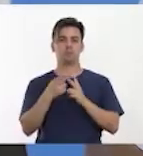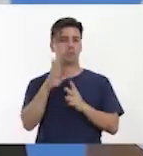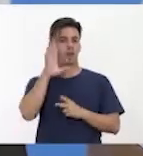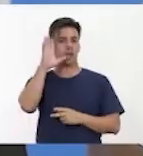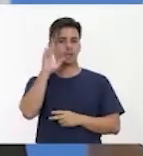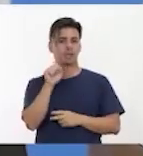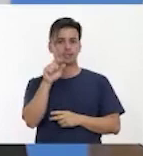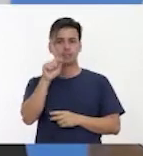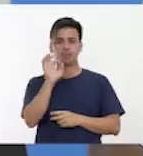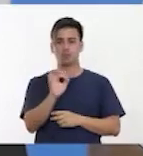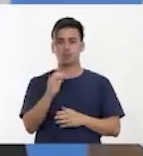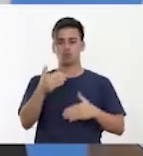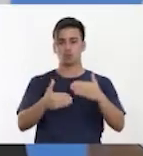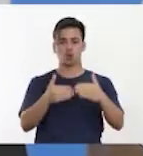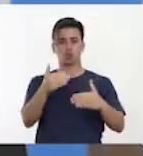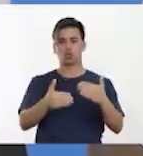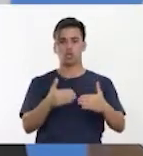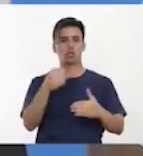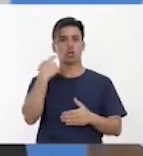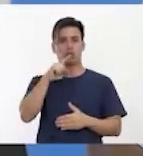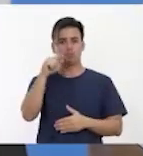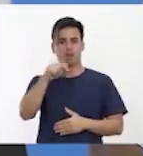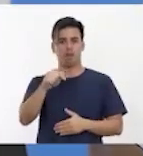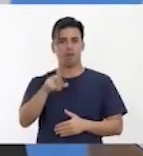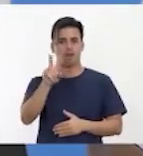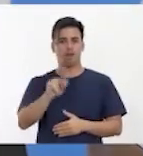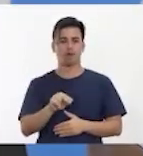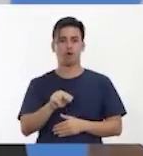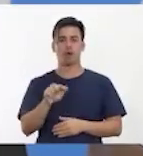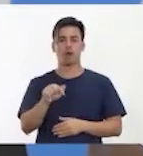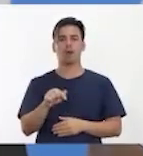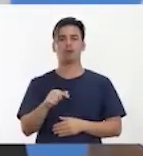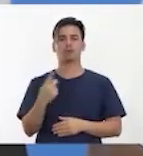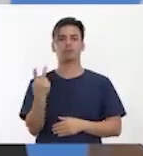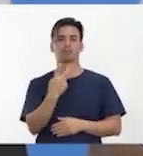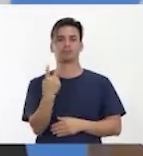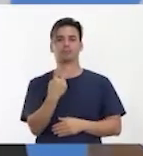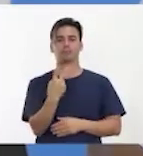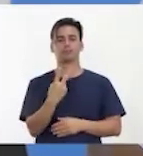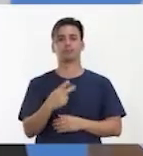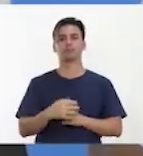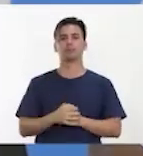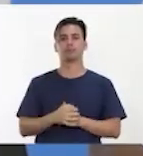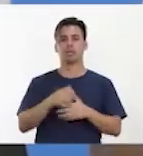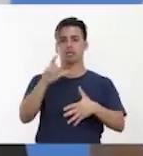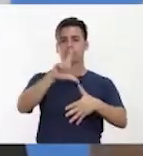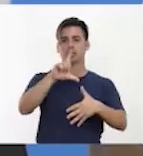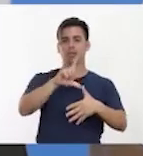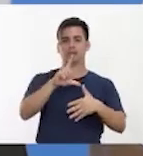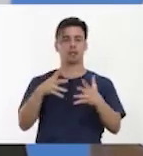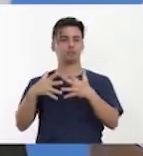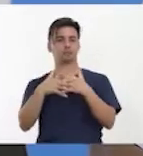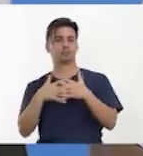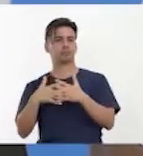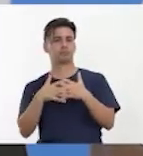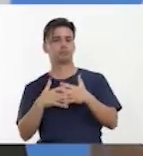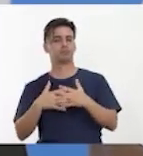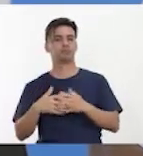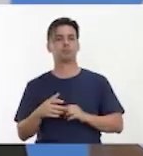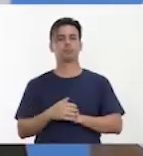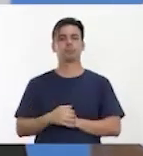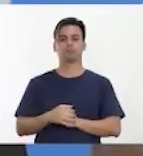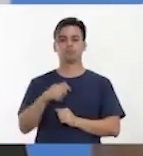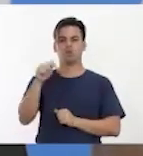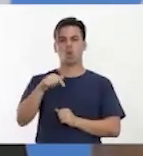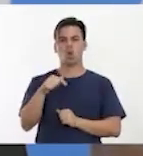contemporaneidad, el enfrentamiento entre ambas tendencias, hay que precisar bien el origen de ambas, el contexto en